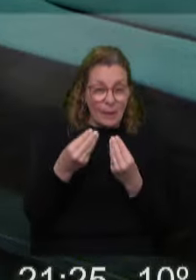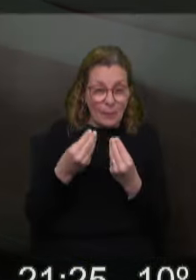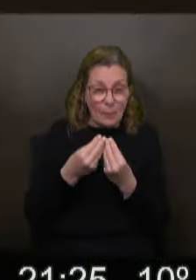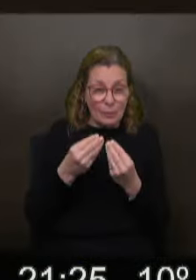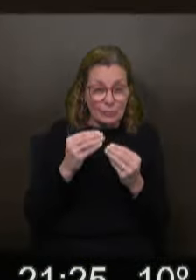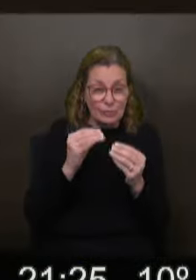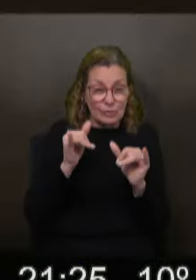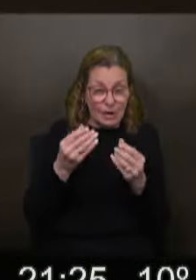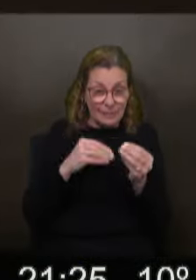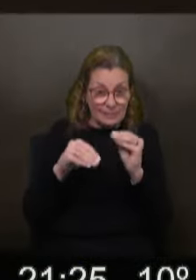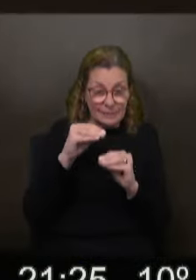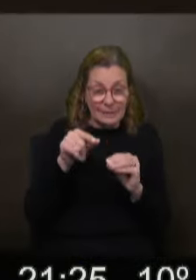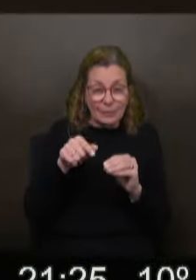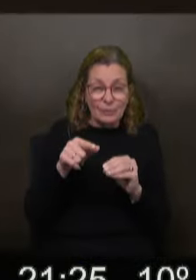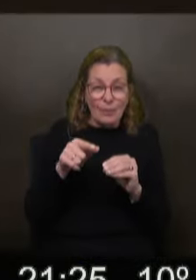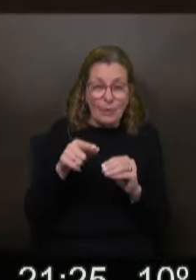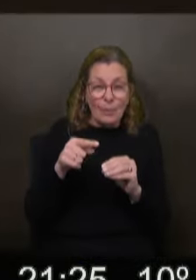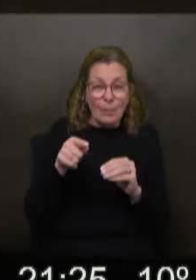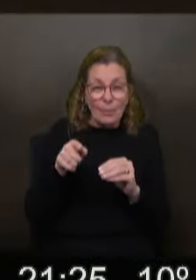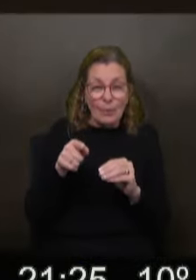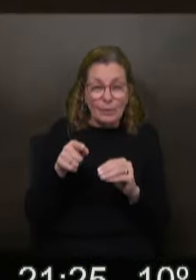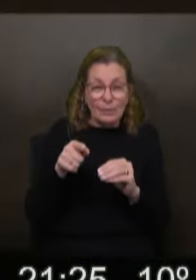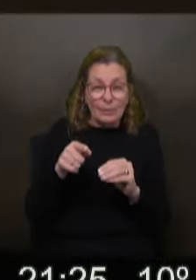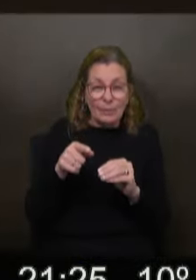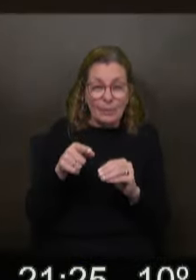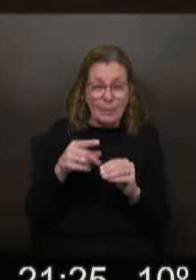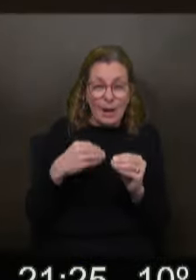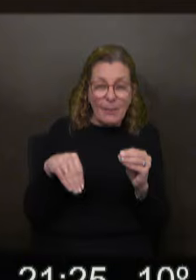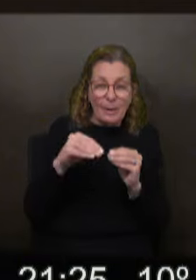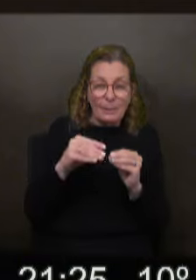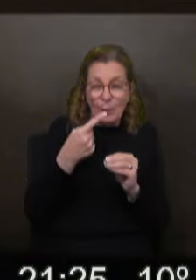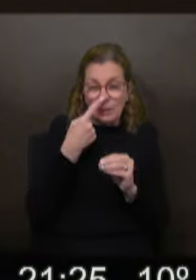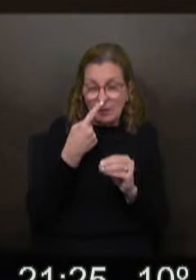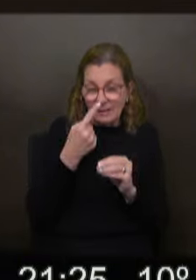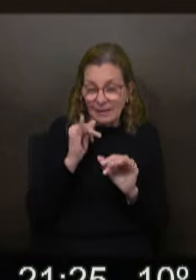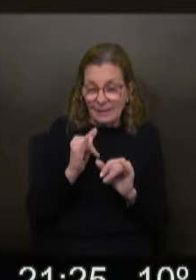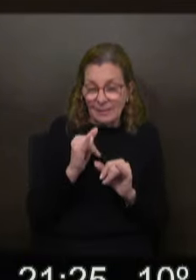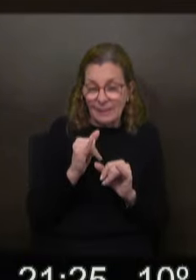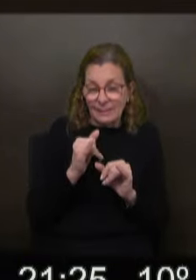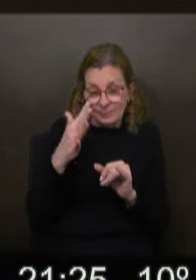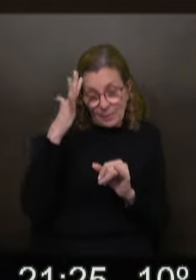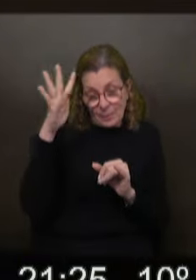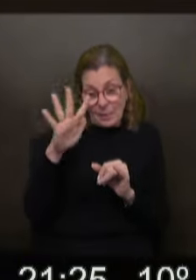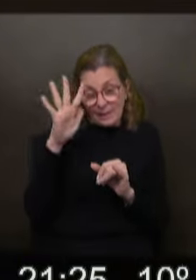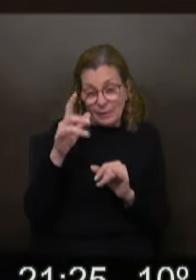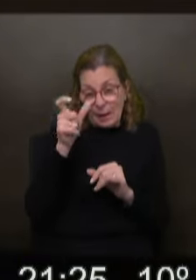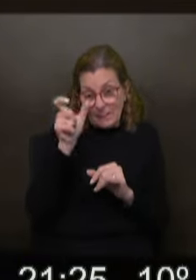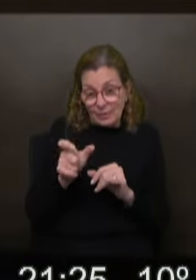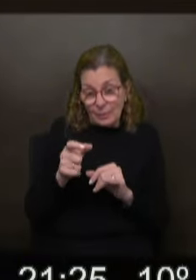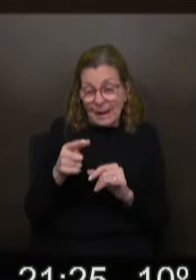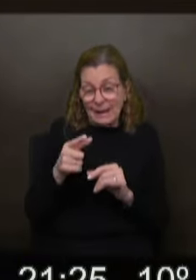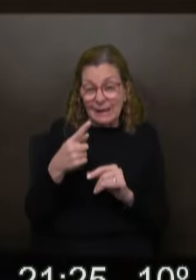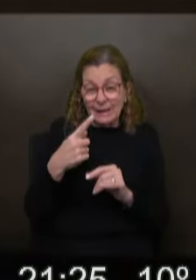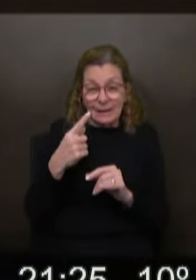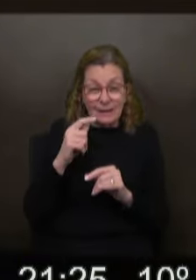hecho, es verdad. Sí. Entonces vos cuando componés, digo, si hay un plus muy interesante que creo y me imagino que la gente que te sigue